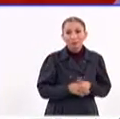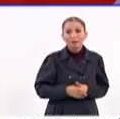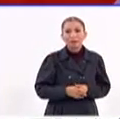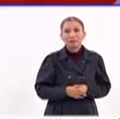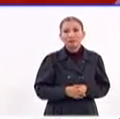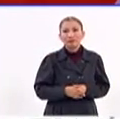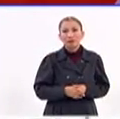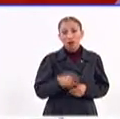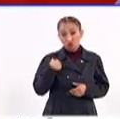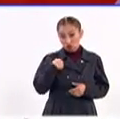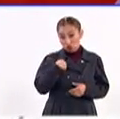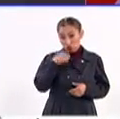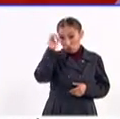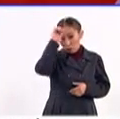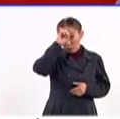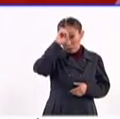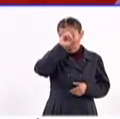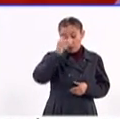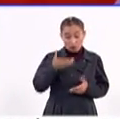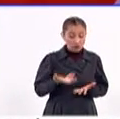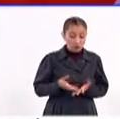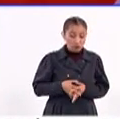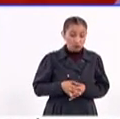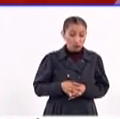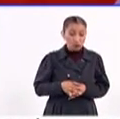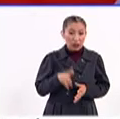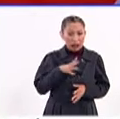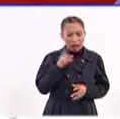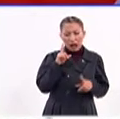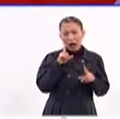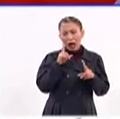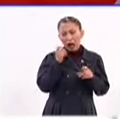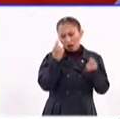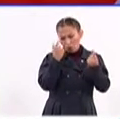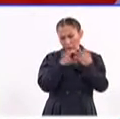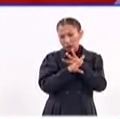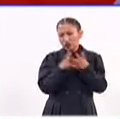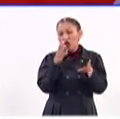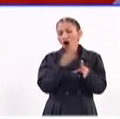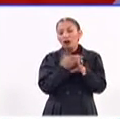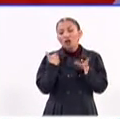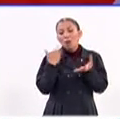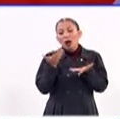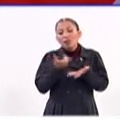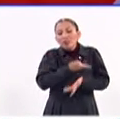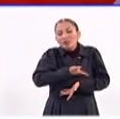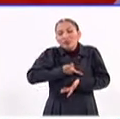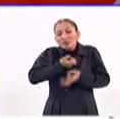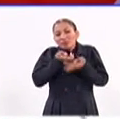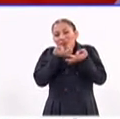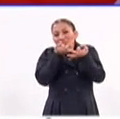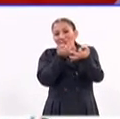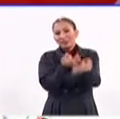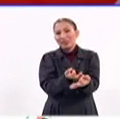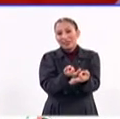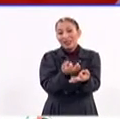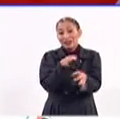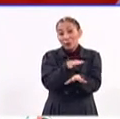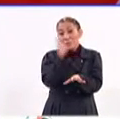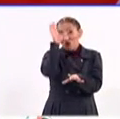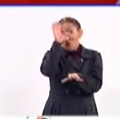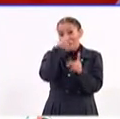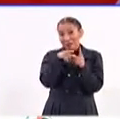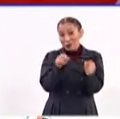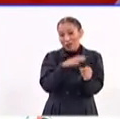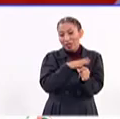Según mi opinión, hay varios elementos atractivos sobre la